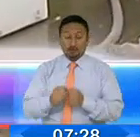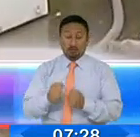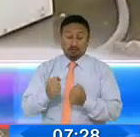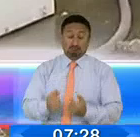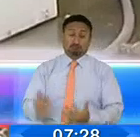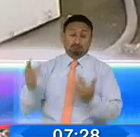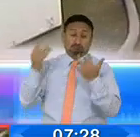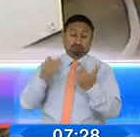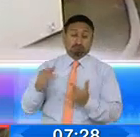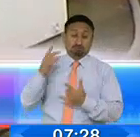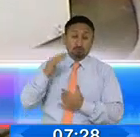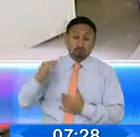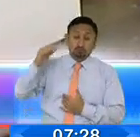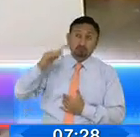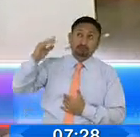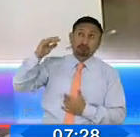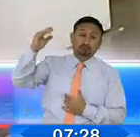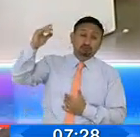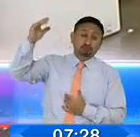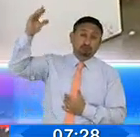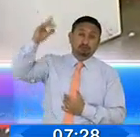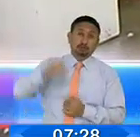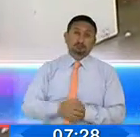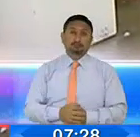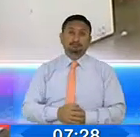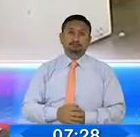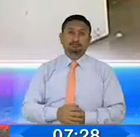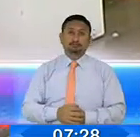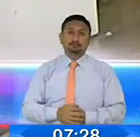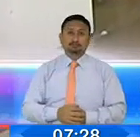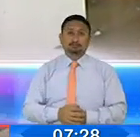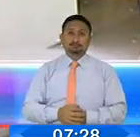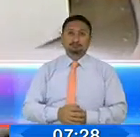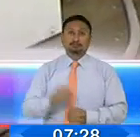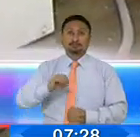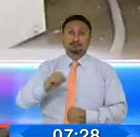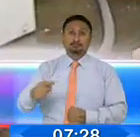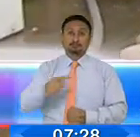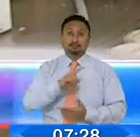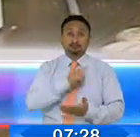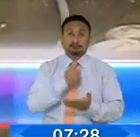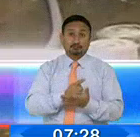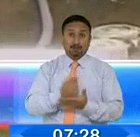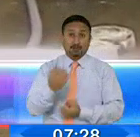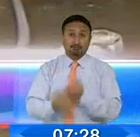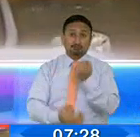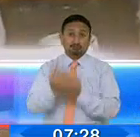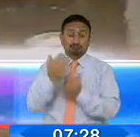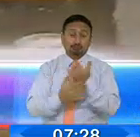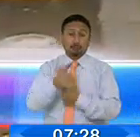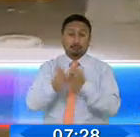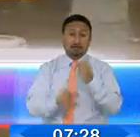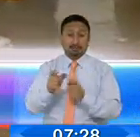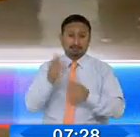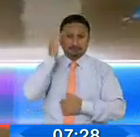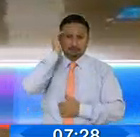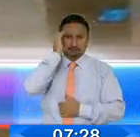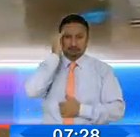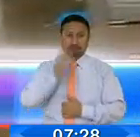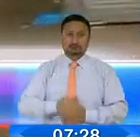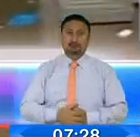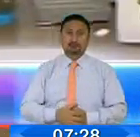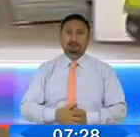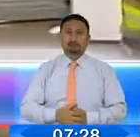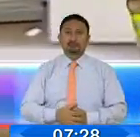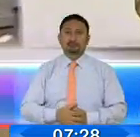humo, a la humarada que salió del sector y a las llamas que sin duda alguna preocuparon a los moradores y trabajadores de